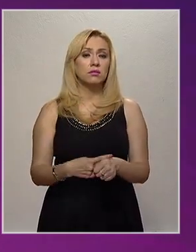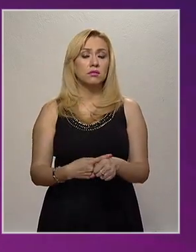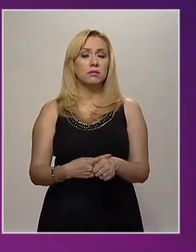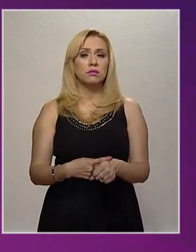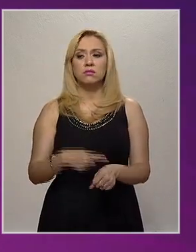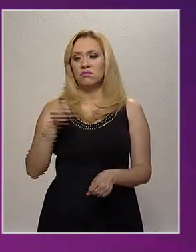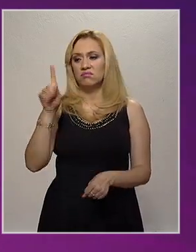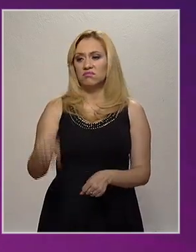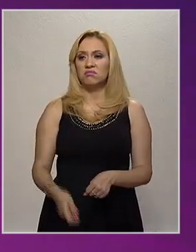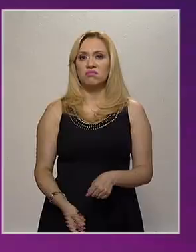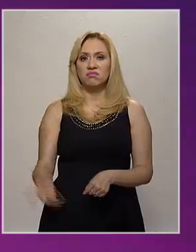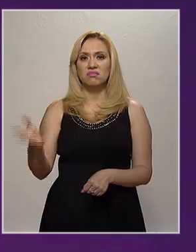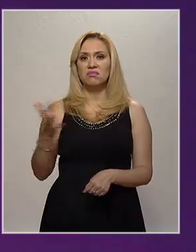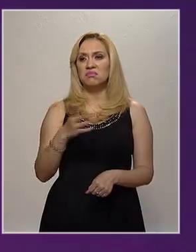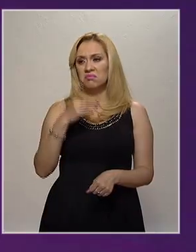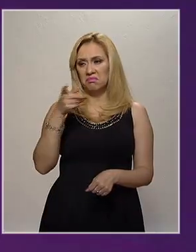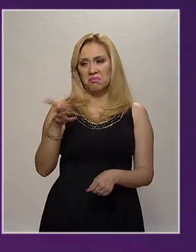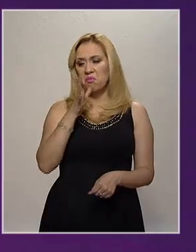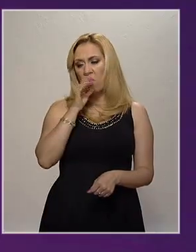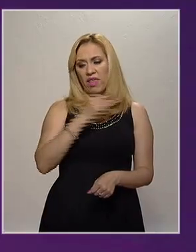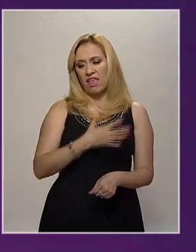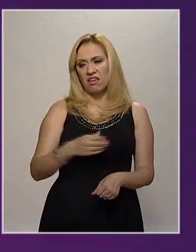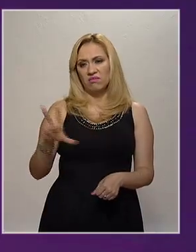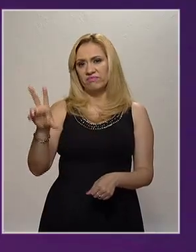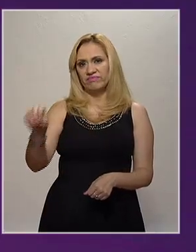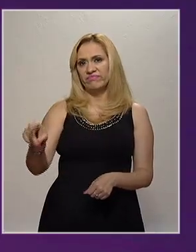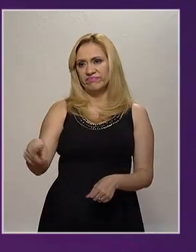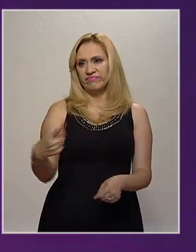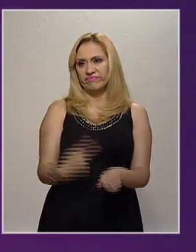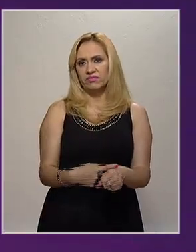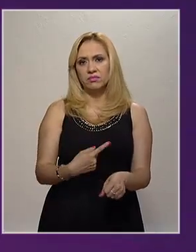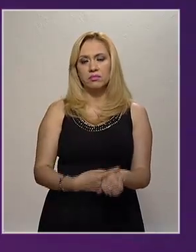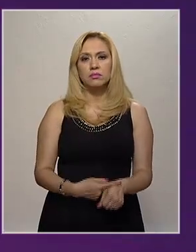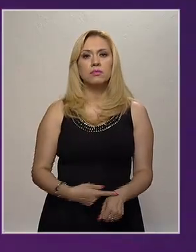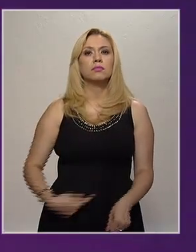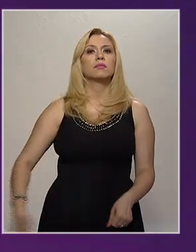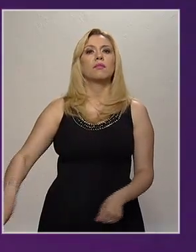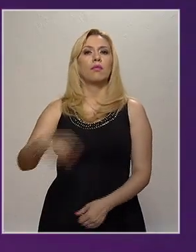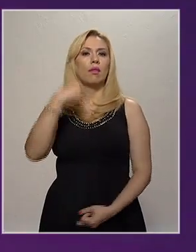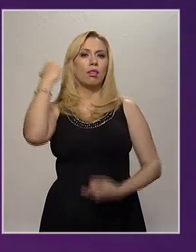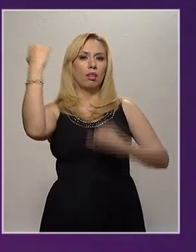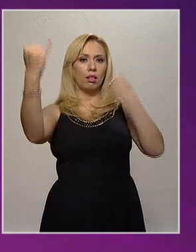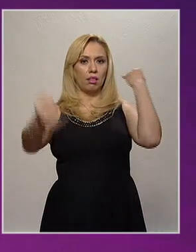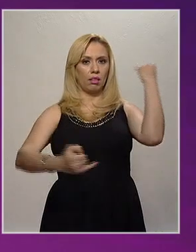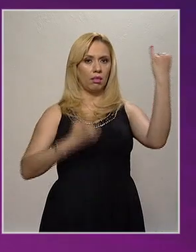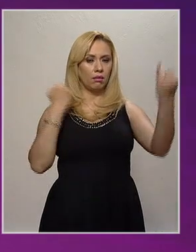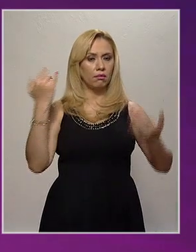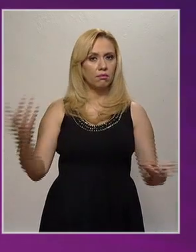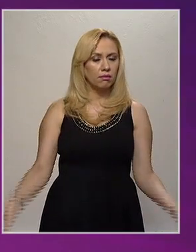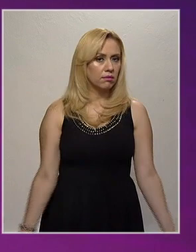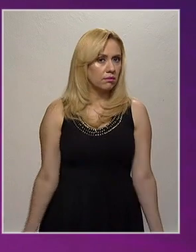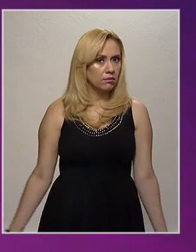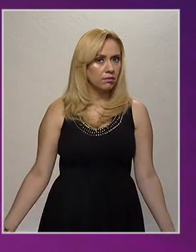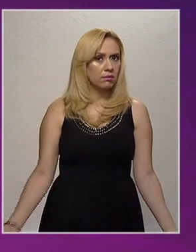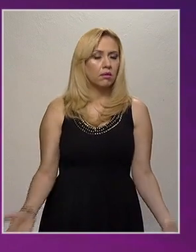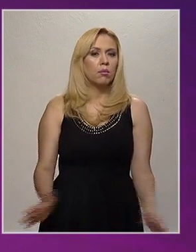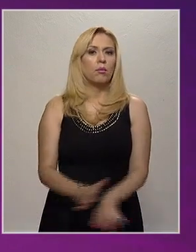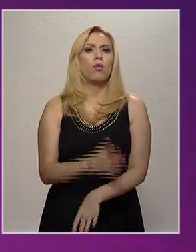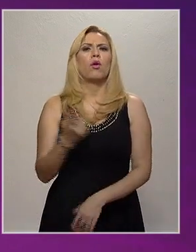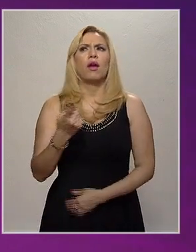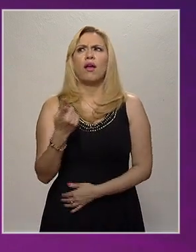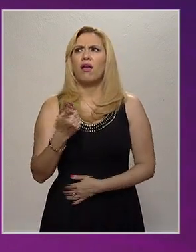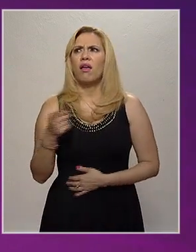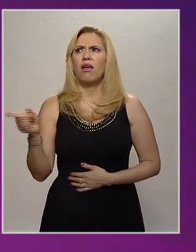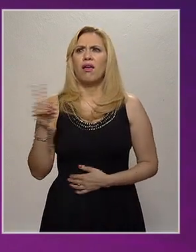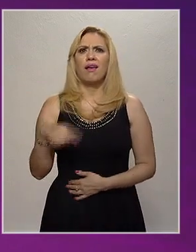son dignas de ser madres. Entonces eso te habla de un prejuicio social que no nada más es una condición motivada en el sexo,